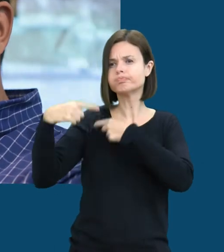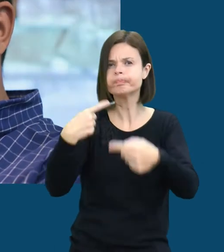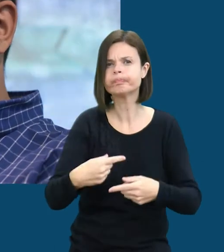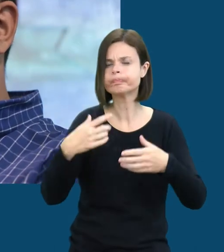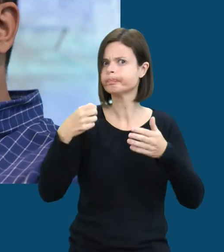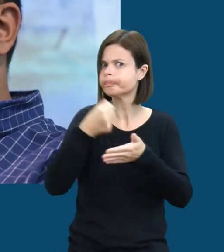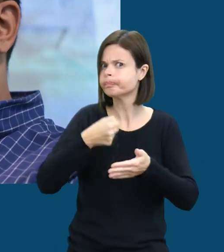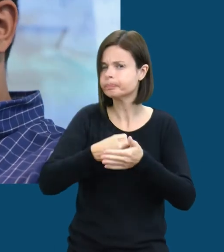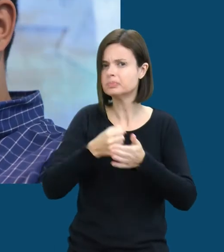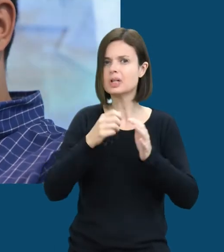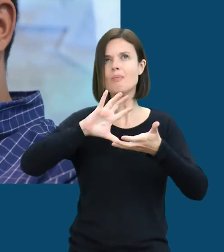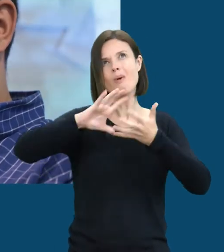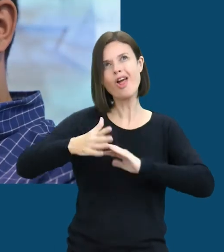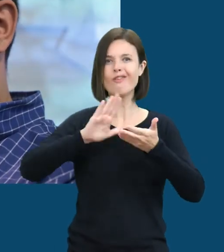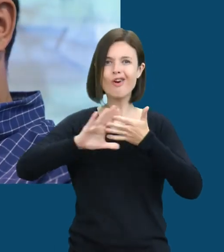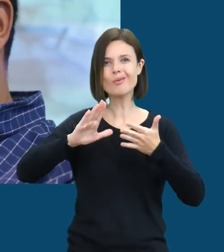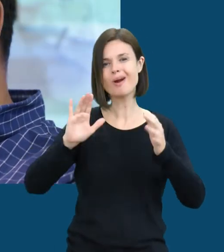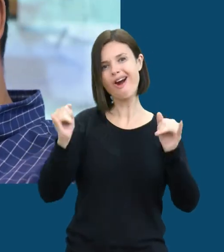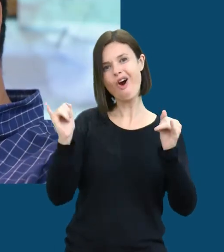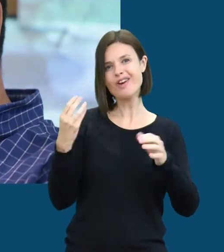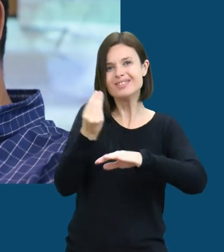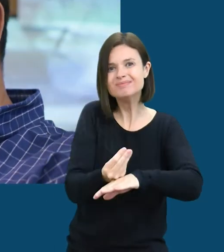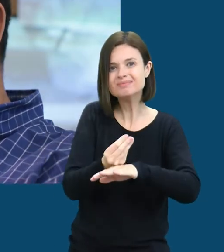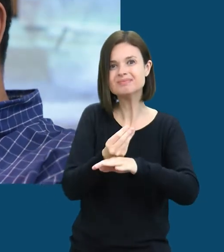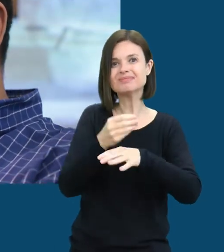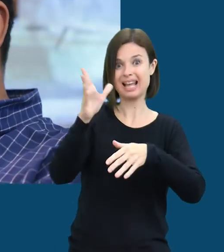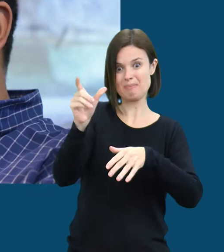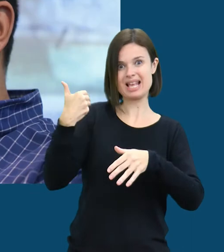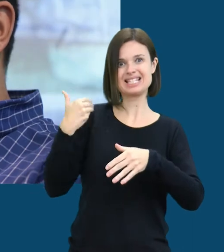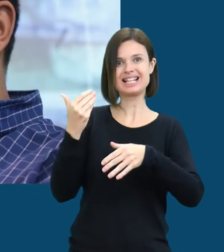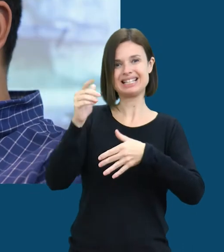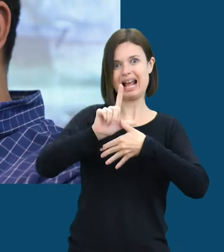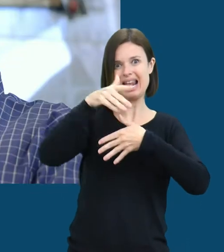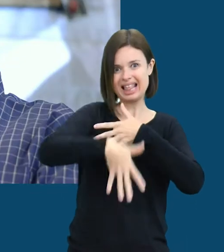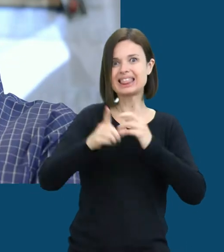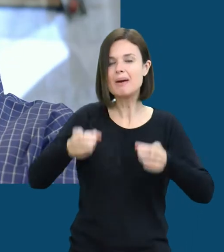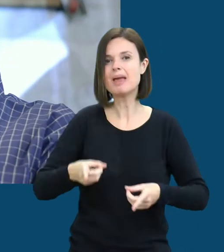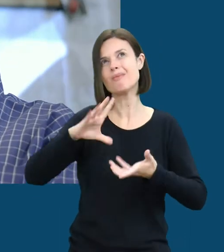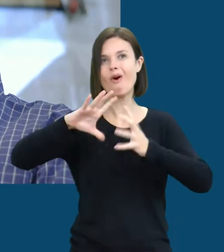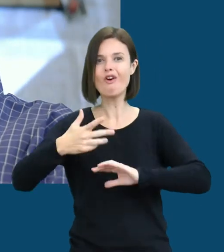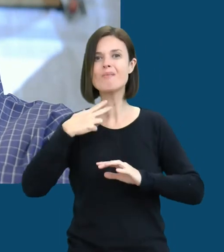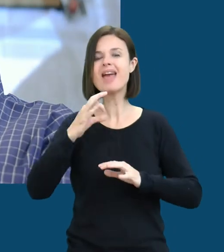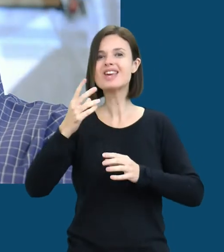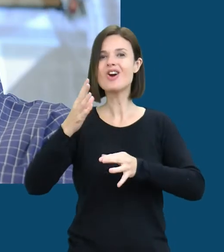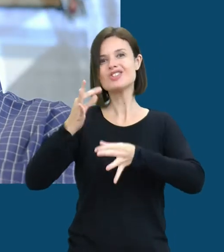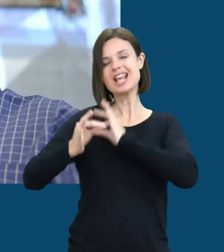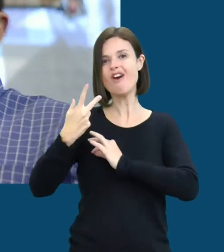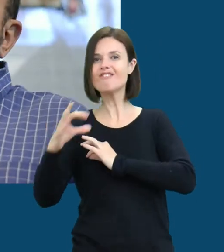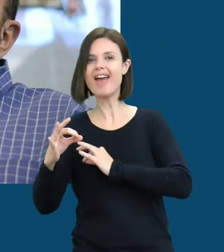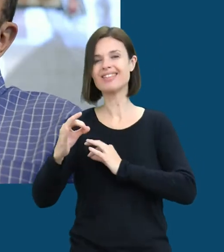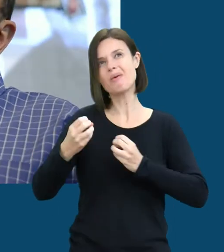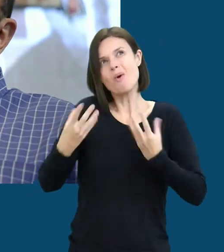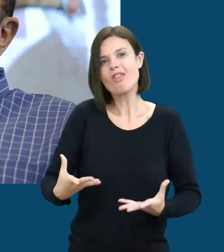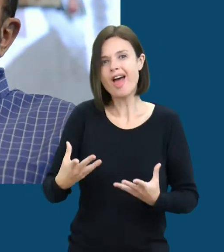Son jóvenes, un nuevo modelo de joven que se constituye en la Argentina y en América Latina, muy hijo del siglo XX, mucho más moderno, que viene a